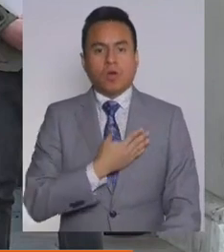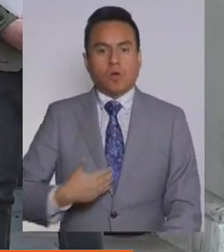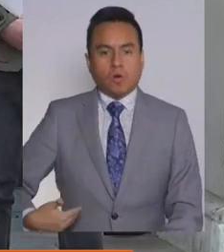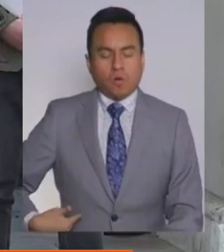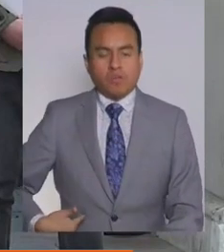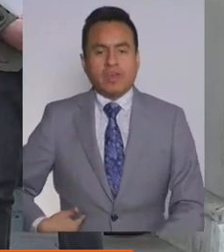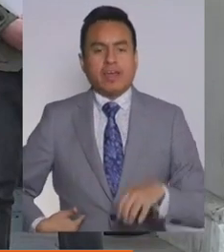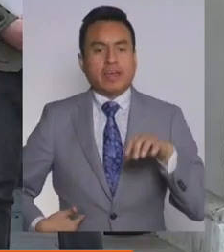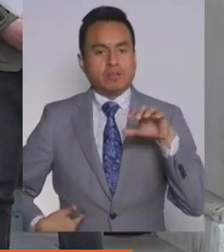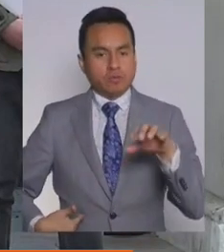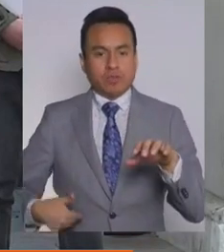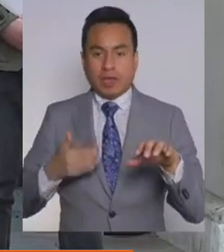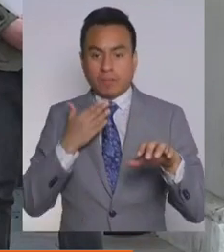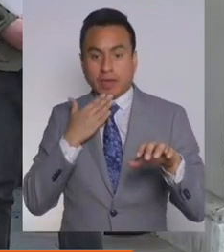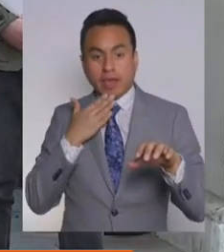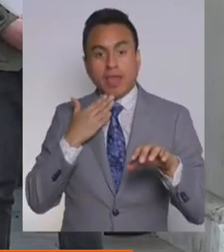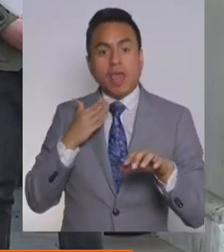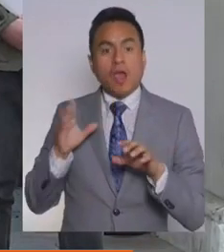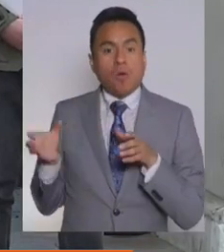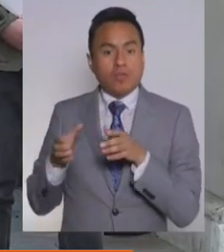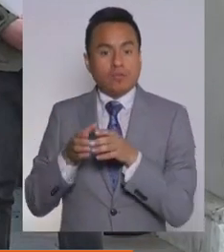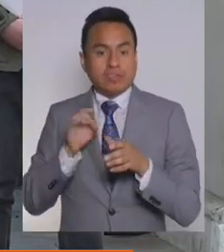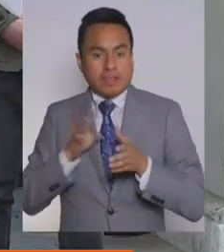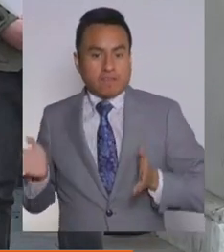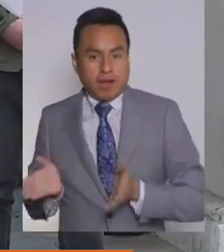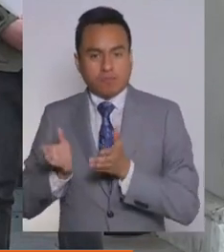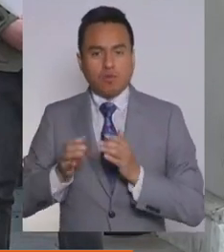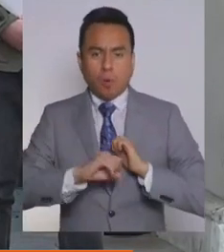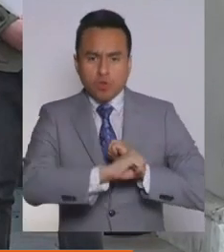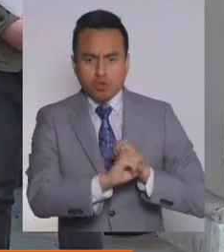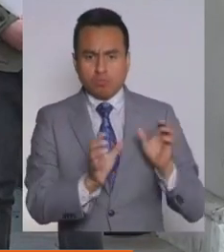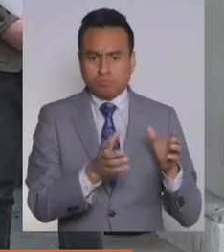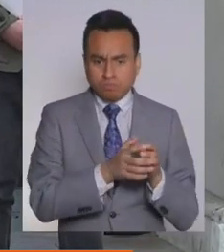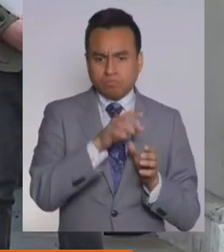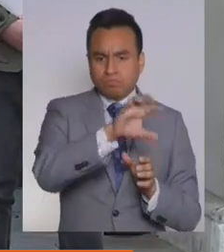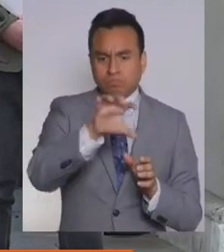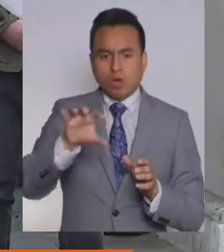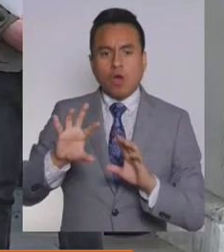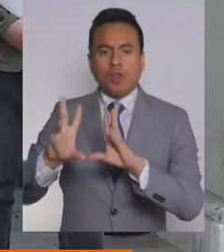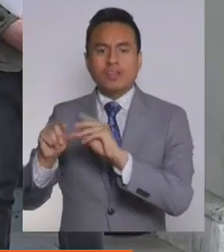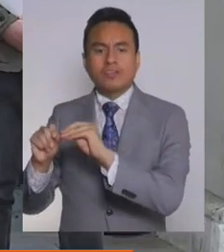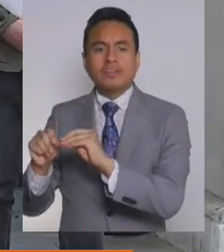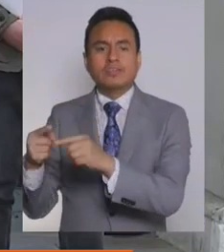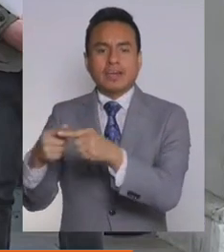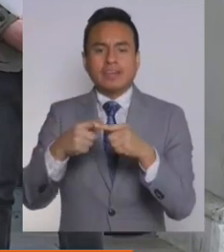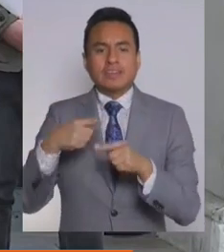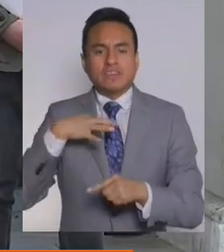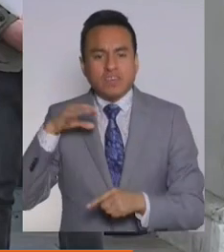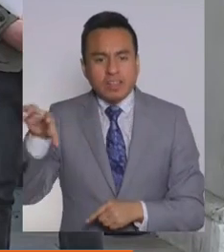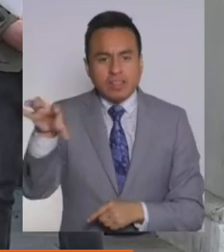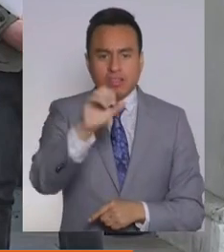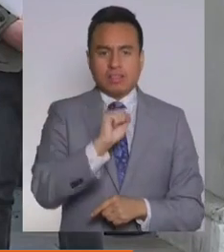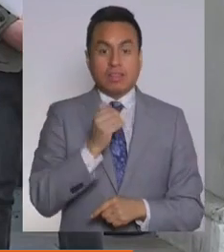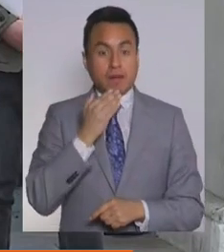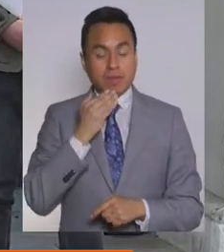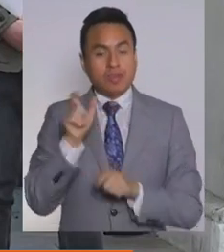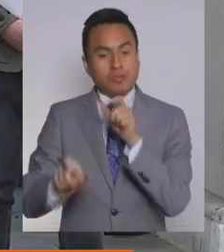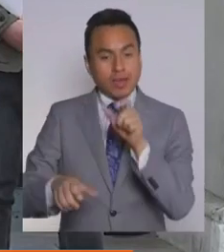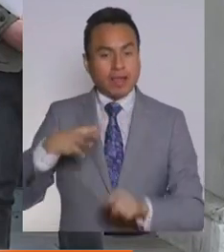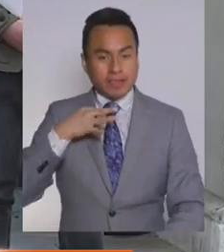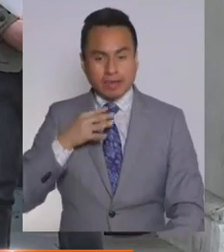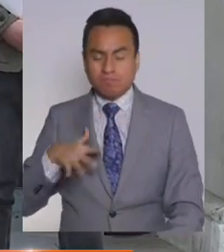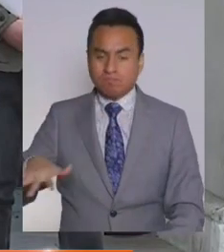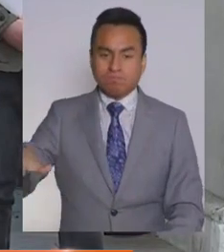gobierno, en conjunto con nuestra coalición, con la oposición, con las organizaciones de la sociedad civil y principalmente con la